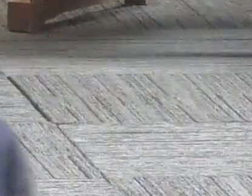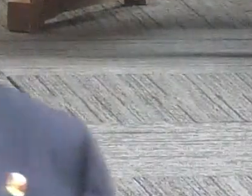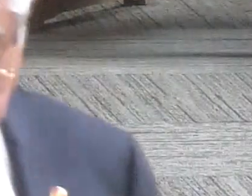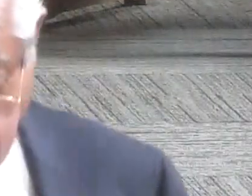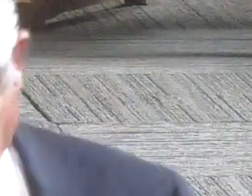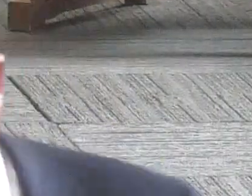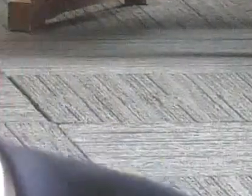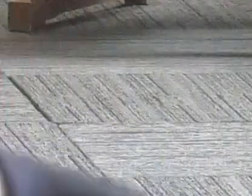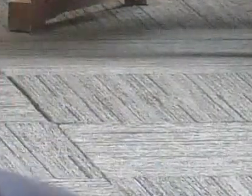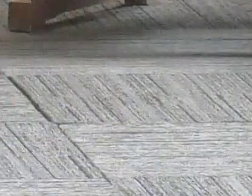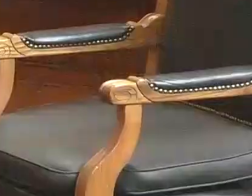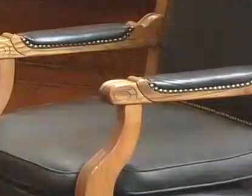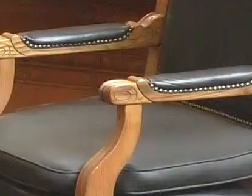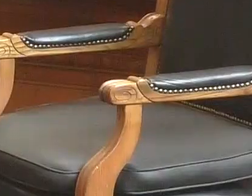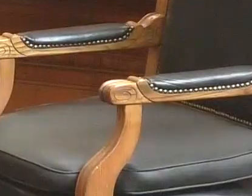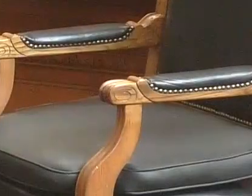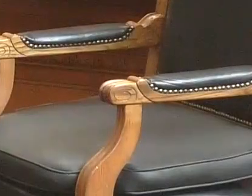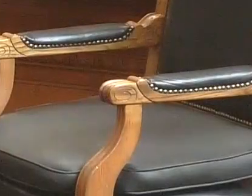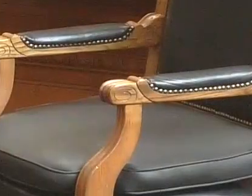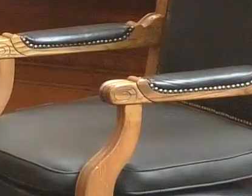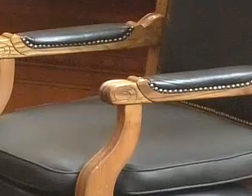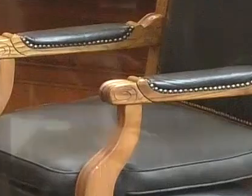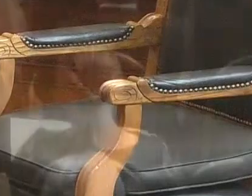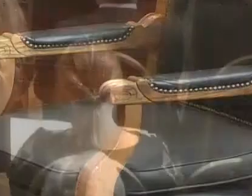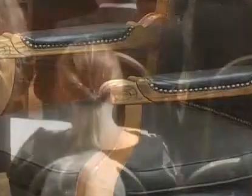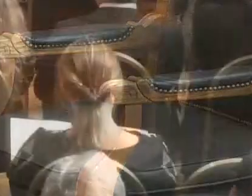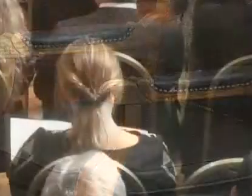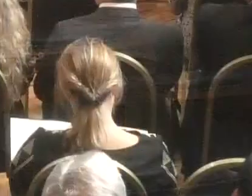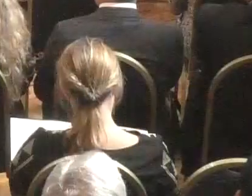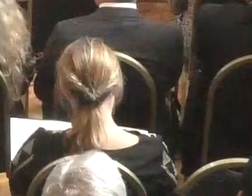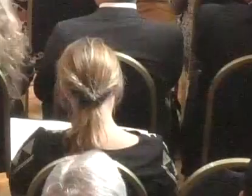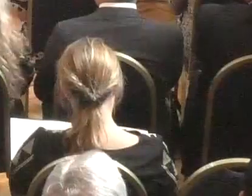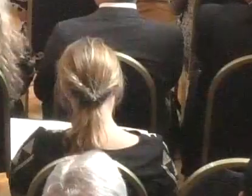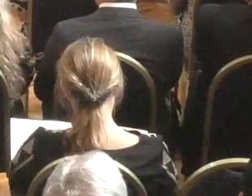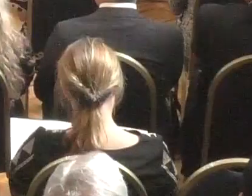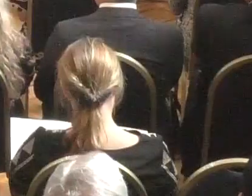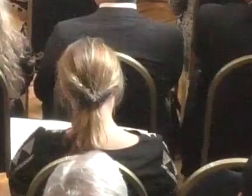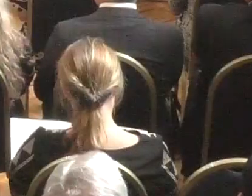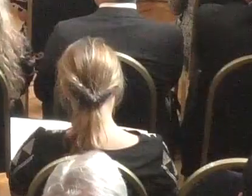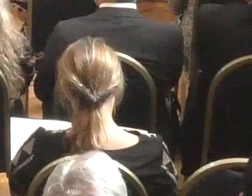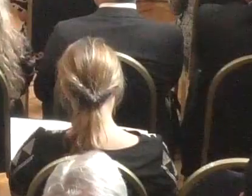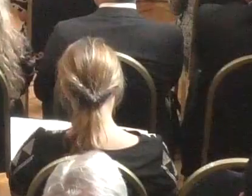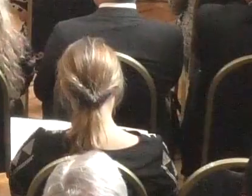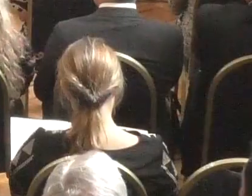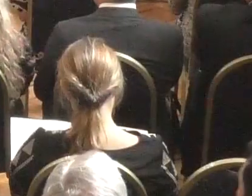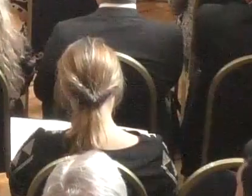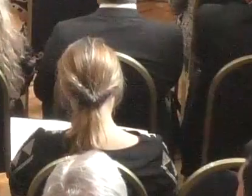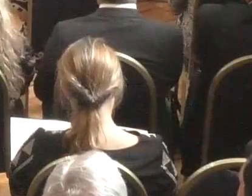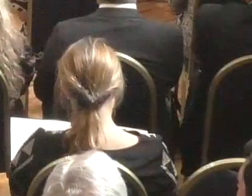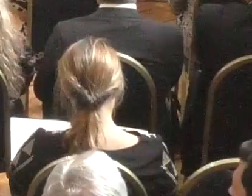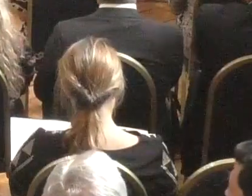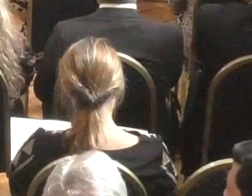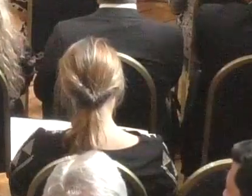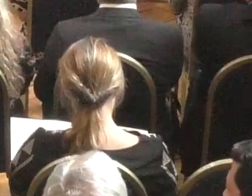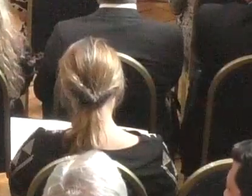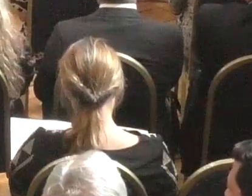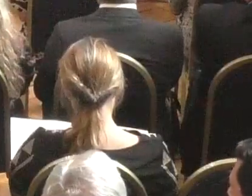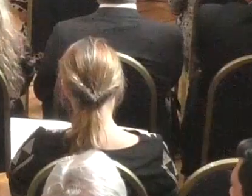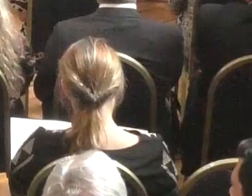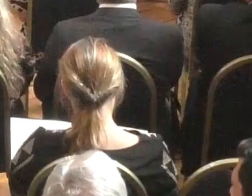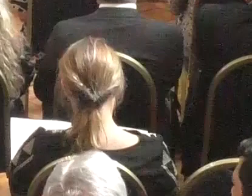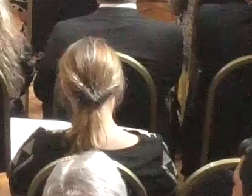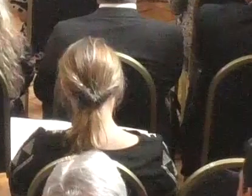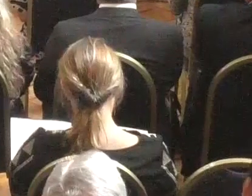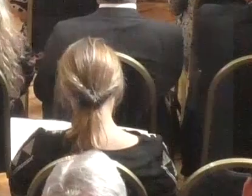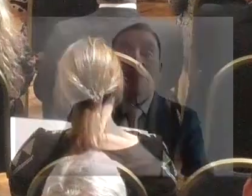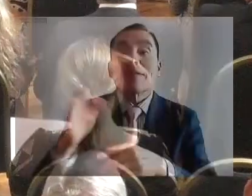Agradecemos las palabras del presidente de la Corte Suprema y antes que se retire para cumplir con sus otras actividades, quisiera